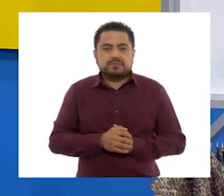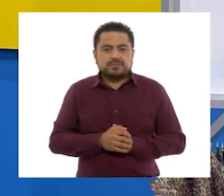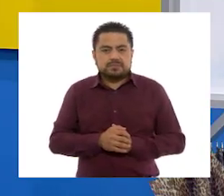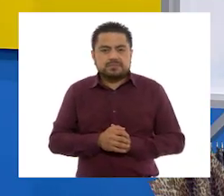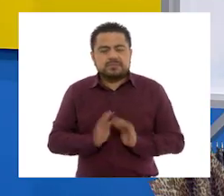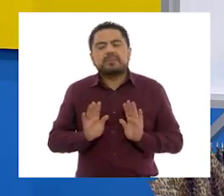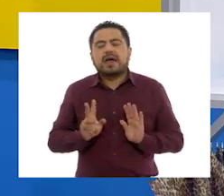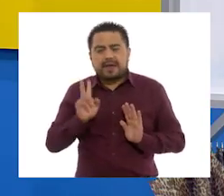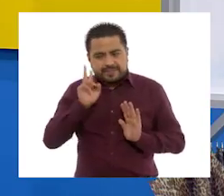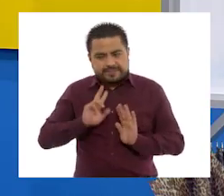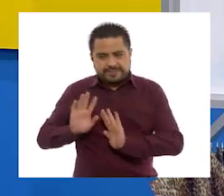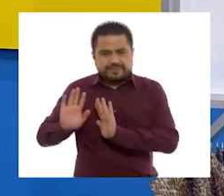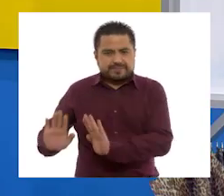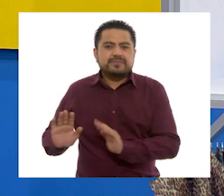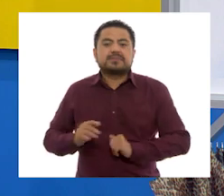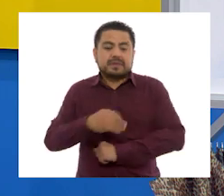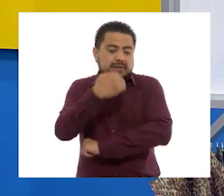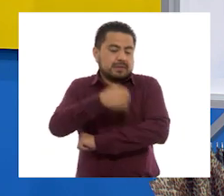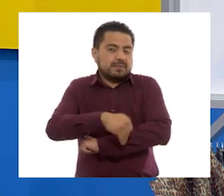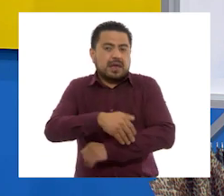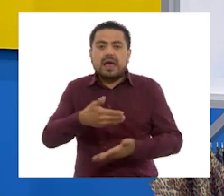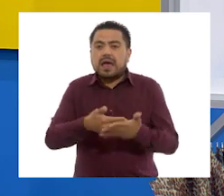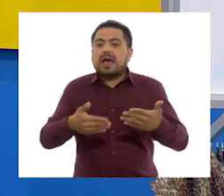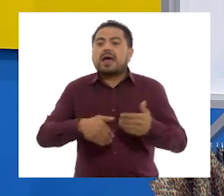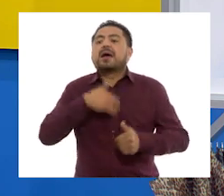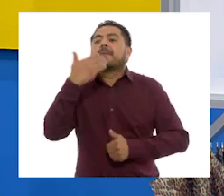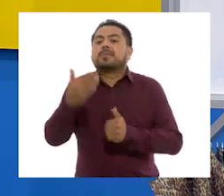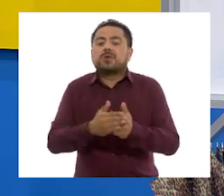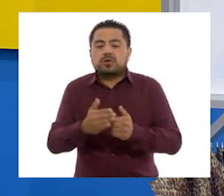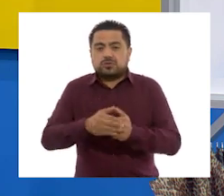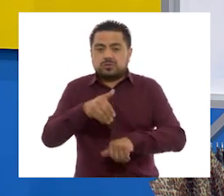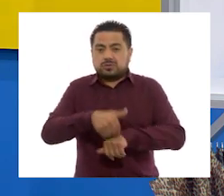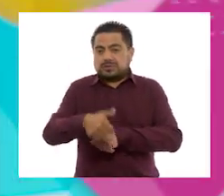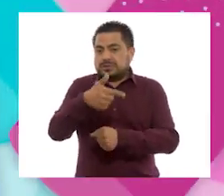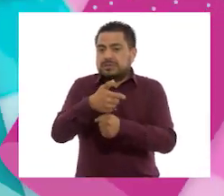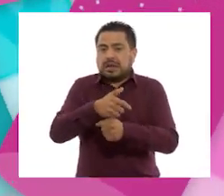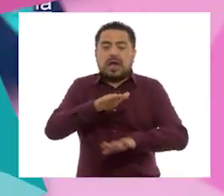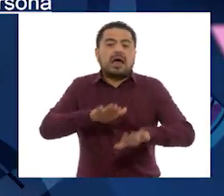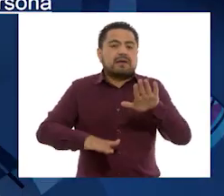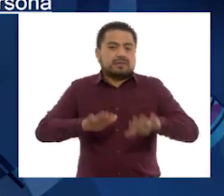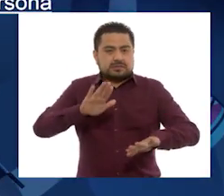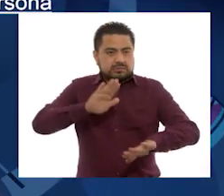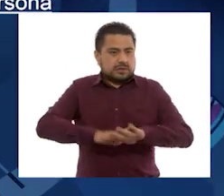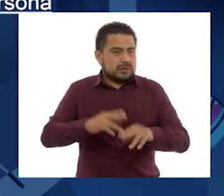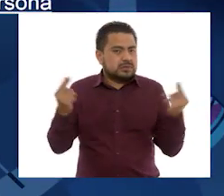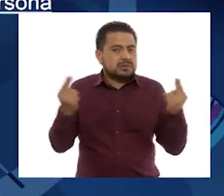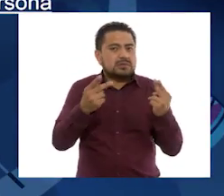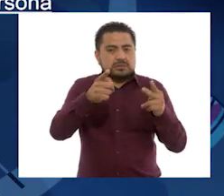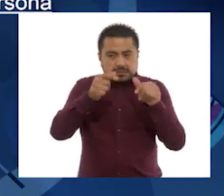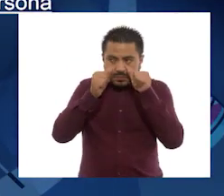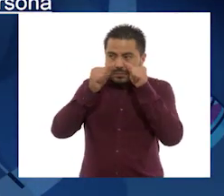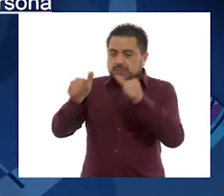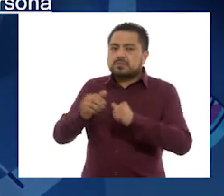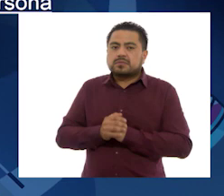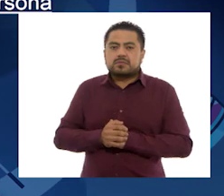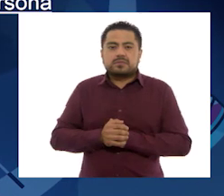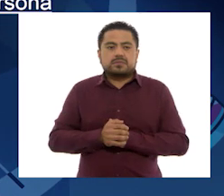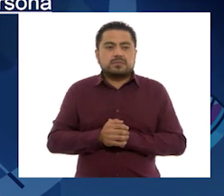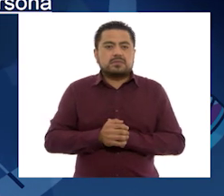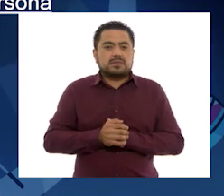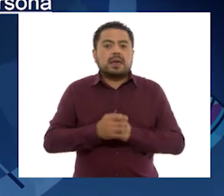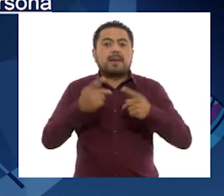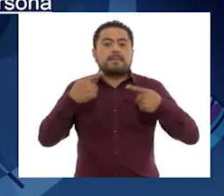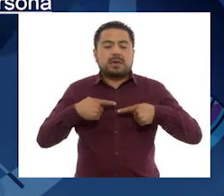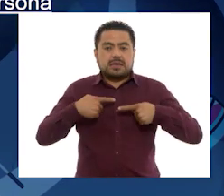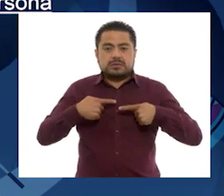Vamos viendo, Raulito. Y mientras vamos con el siguiente paso, que a veces es muy necesario, pongan atención. Que una tercera persona